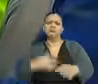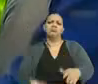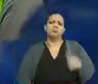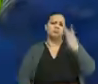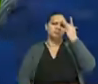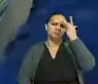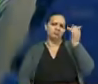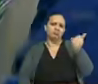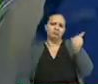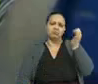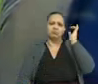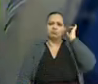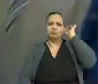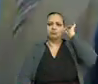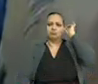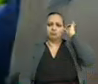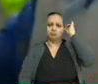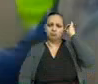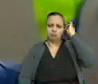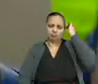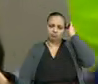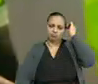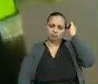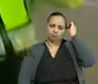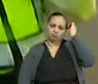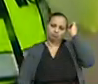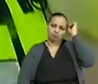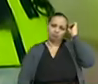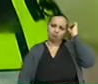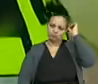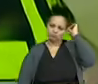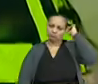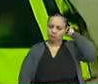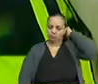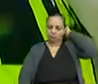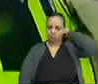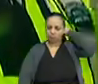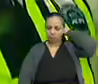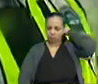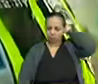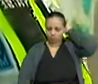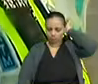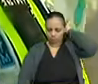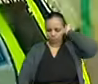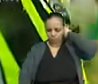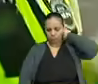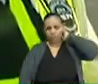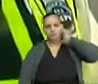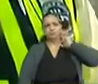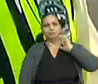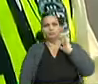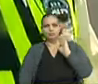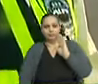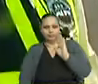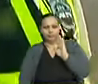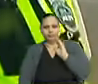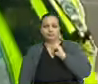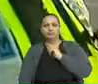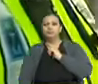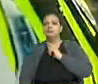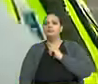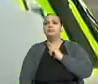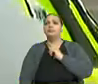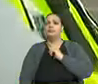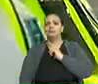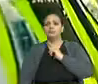también el recorrido, ¿no? Mire, lo que pasa es que hay muchos, no vamos a poner la línea que ellos dicen, pero hay